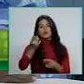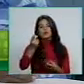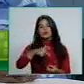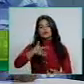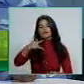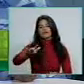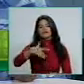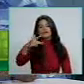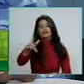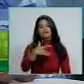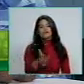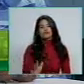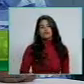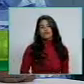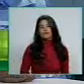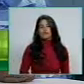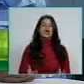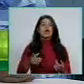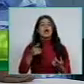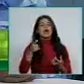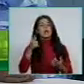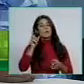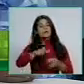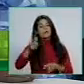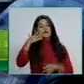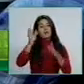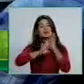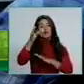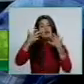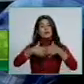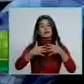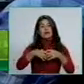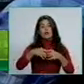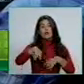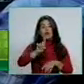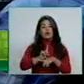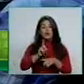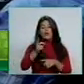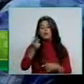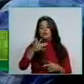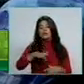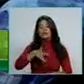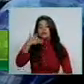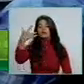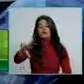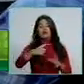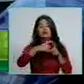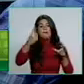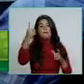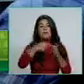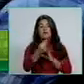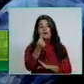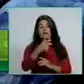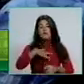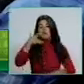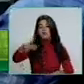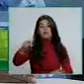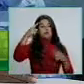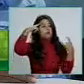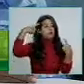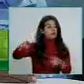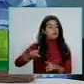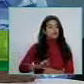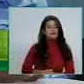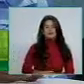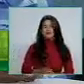¿no? Y la concepción que se tiene del área de desarrollo microempresarial es simplemente te doy un cheque de 1000 bolívares y ve qué haces tú con